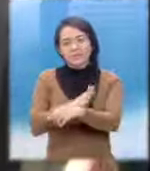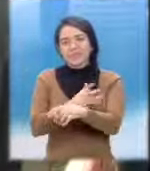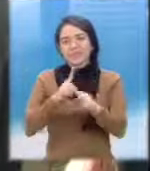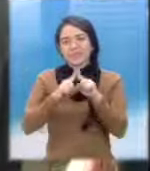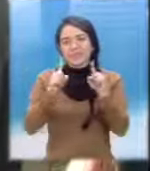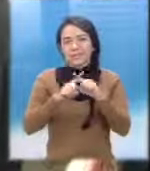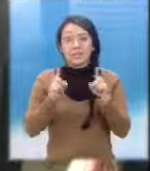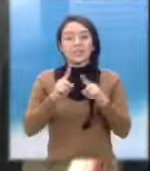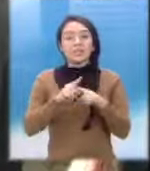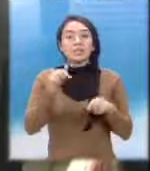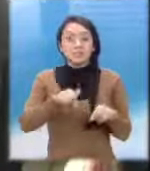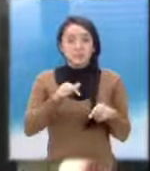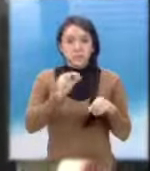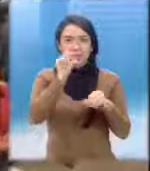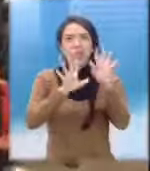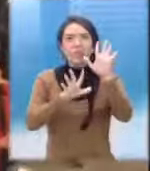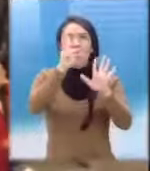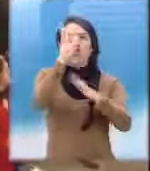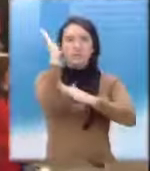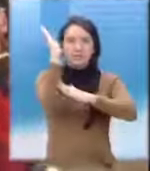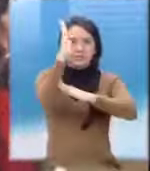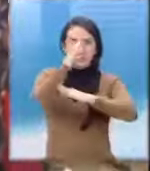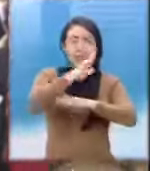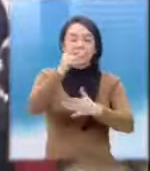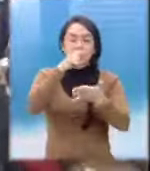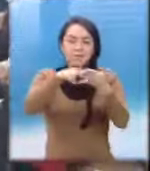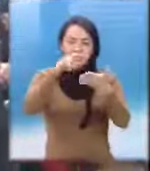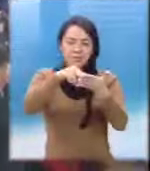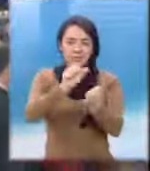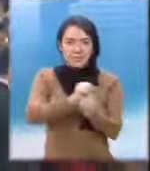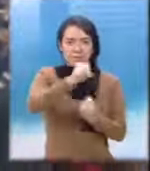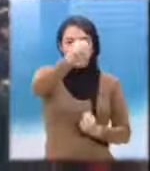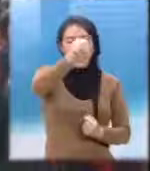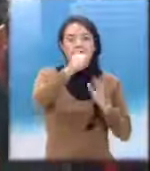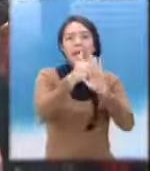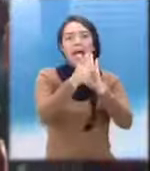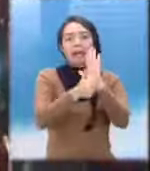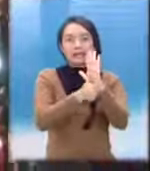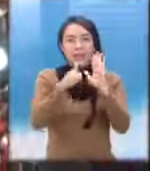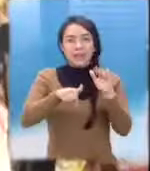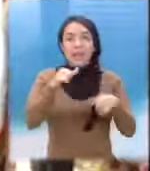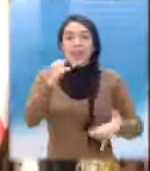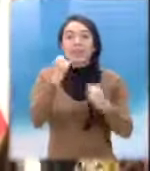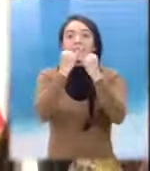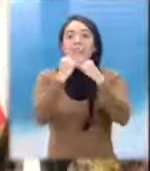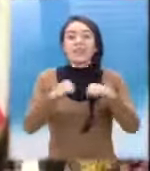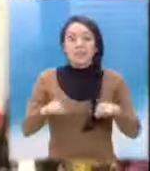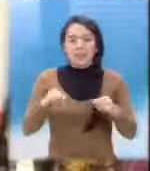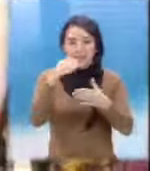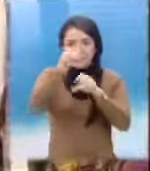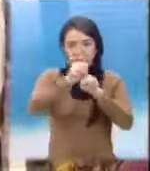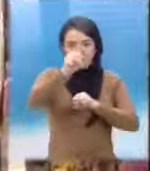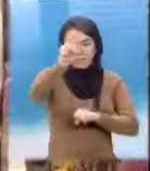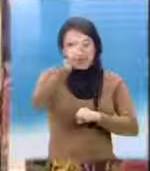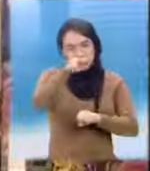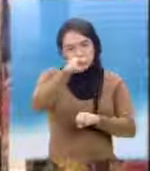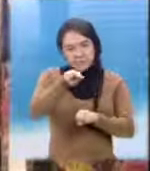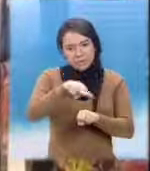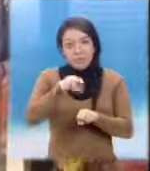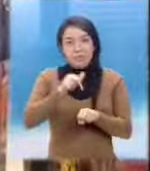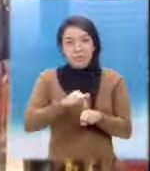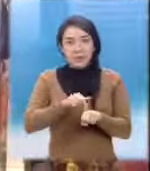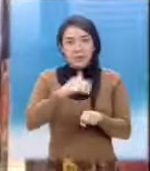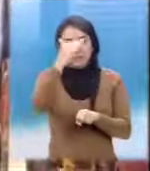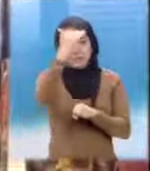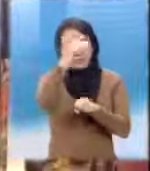A pocos minutos de la medianoche se leyó el acta de independencia y seguidamente autoridades ediles, representantes de la belleza y